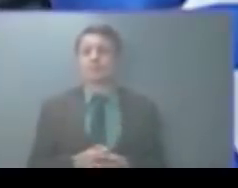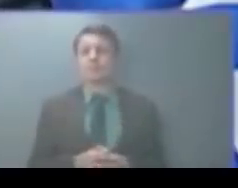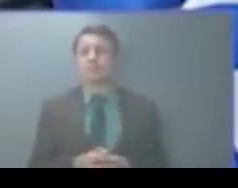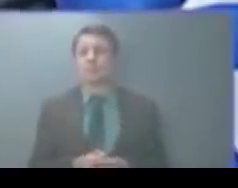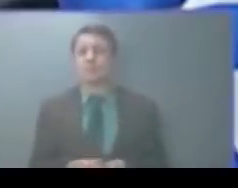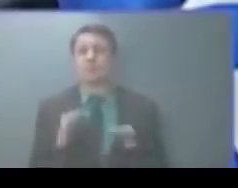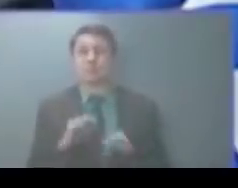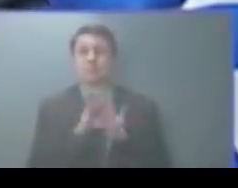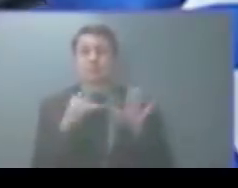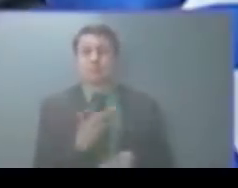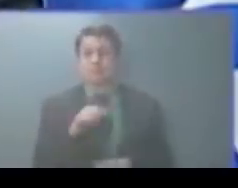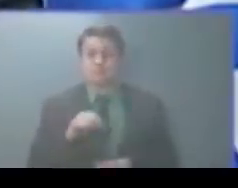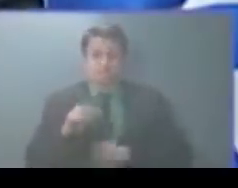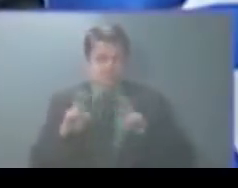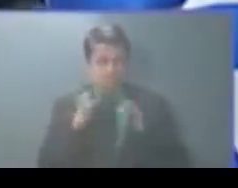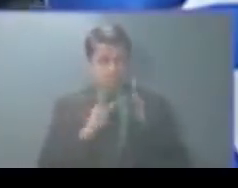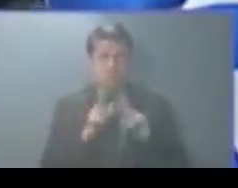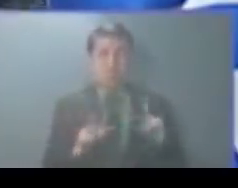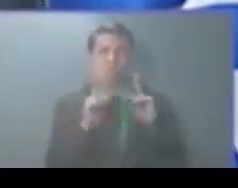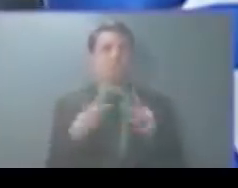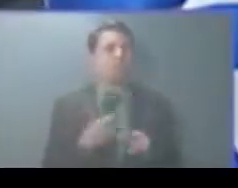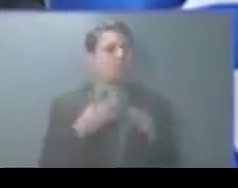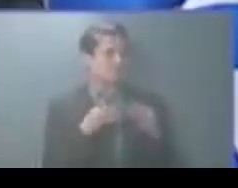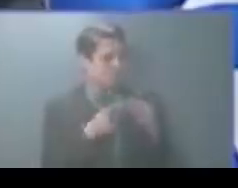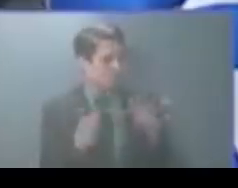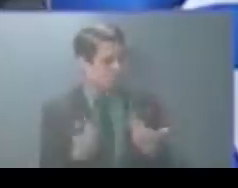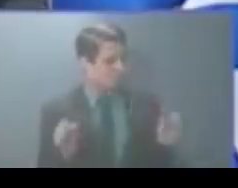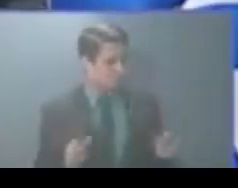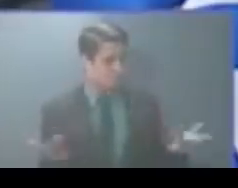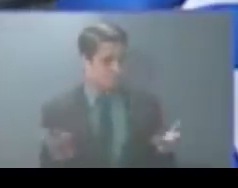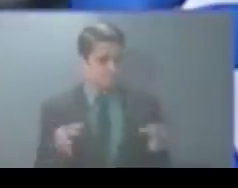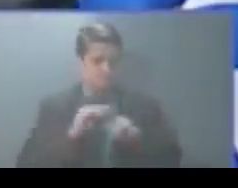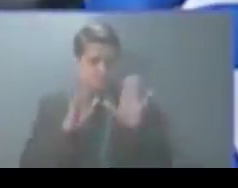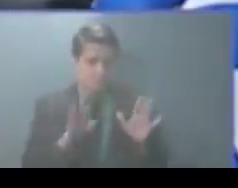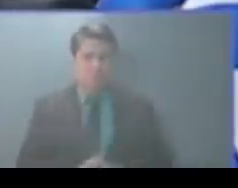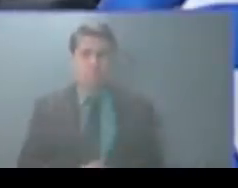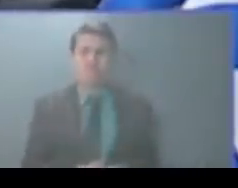Evidentemente para nosotros esa es nuestra valoración y tenemos derecho a hacerla, una clara operación militar.